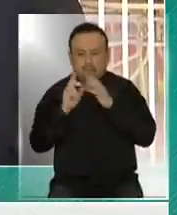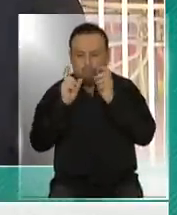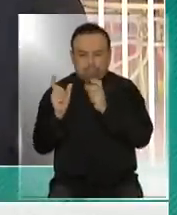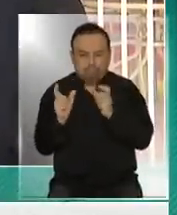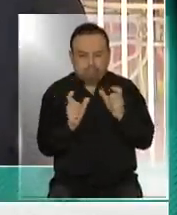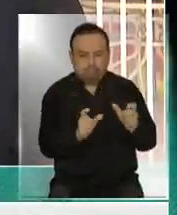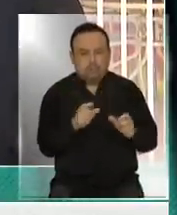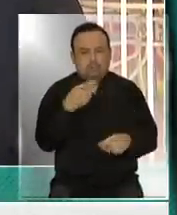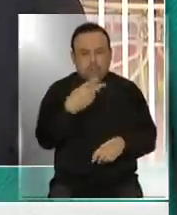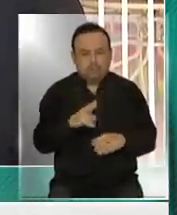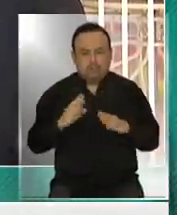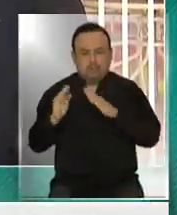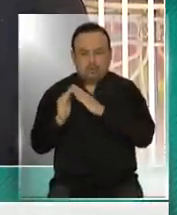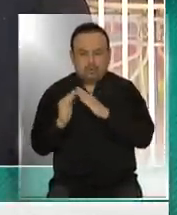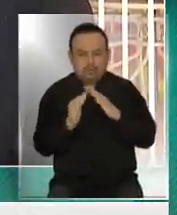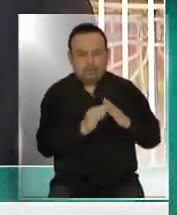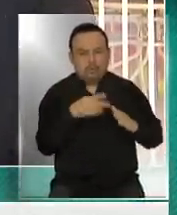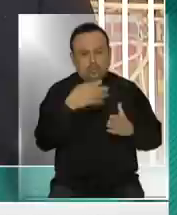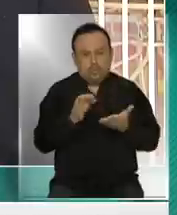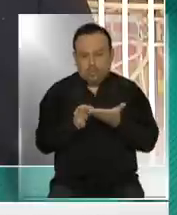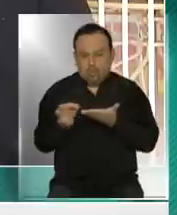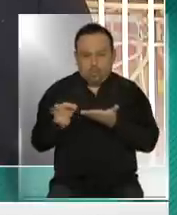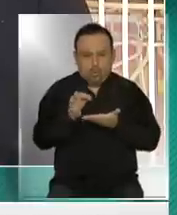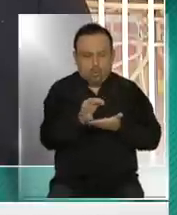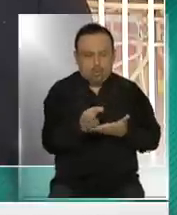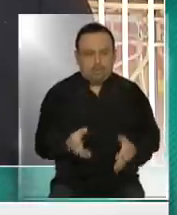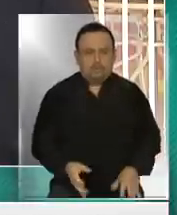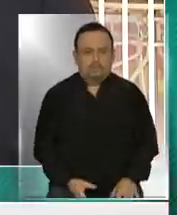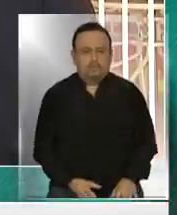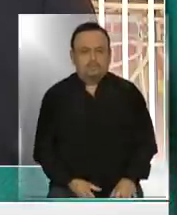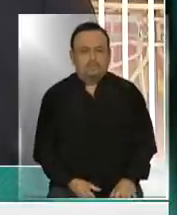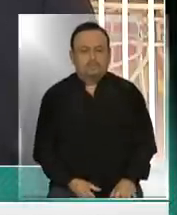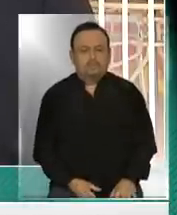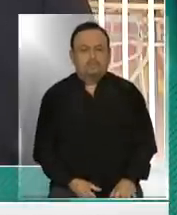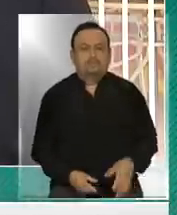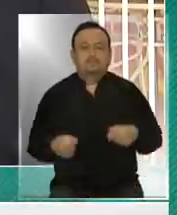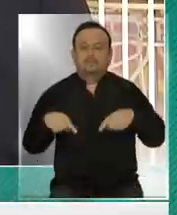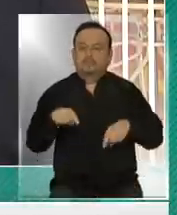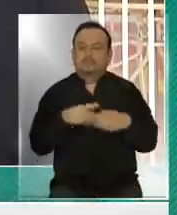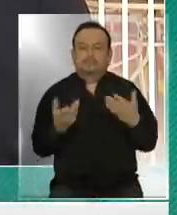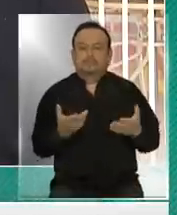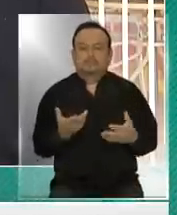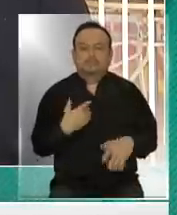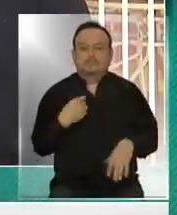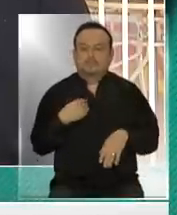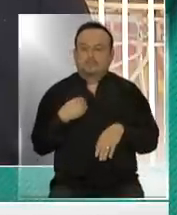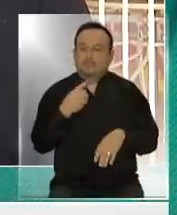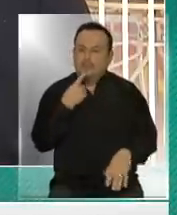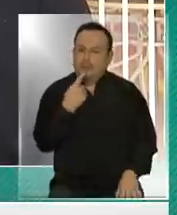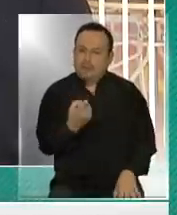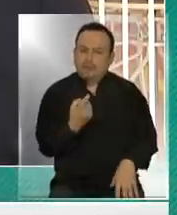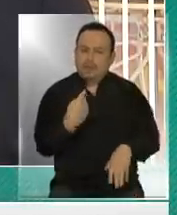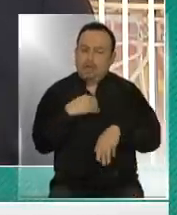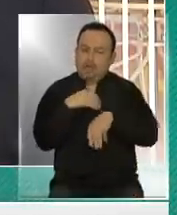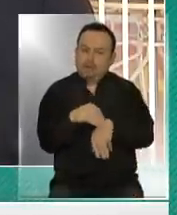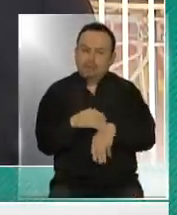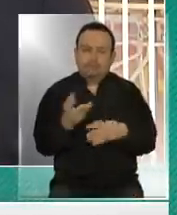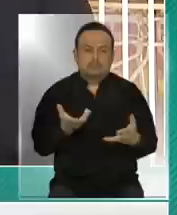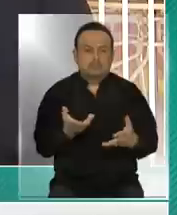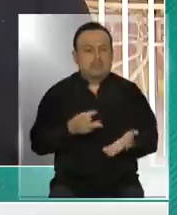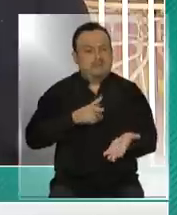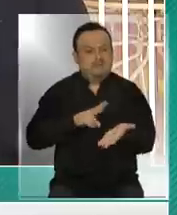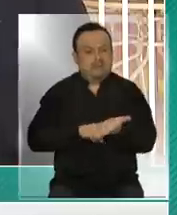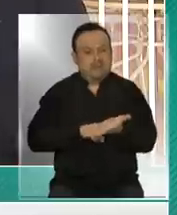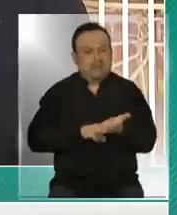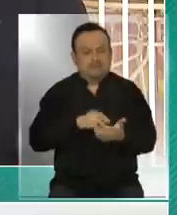sus barrios sus vecindarios sus comunas para así poner en ante aviso a la autoridad como en este caso porque realmente